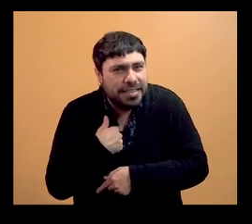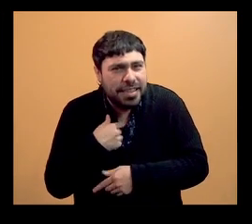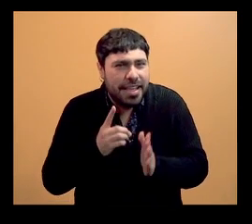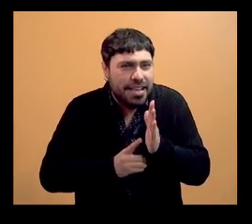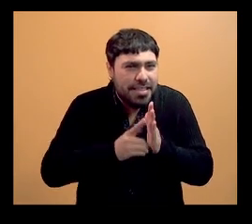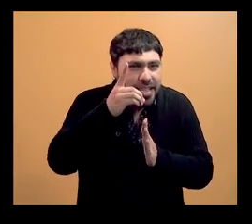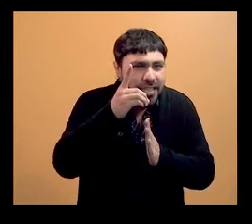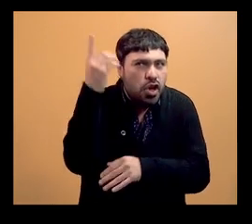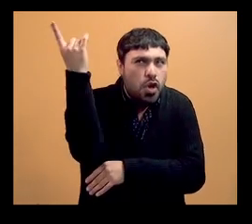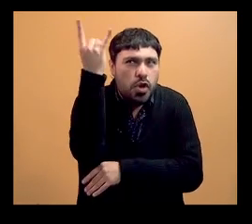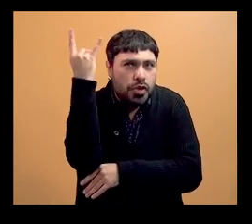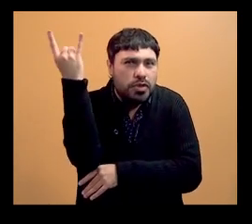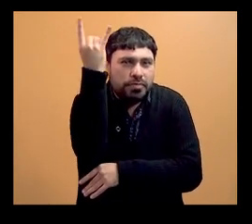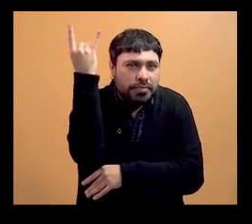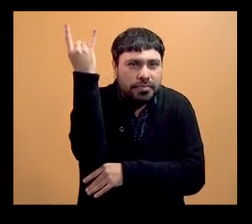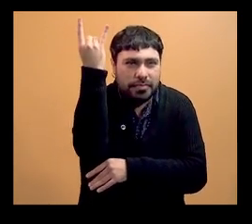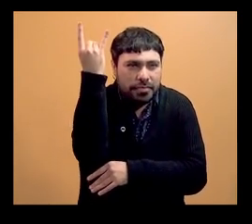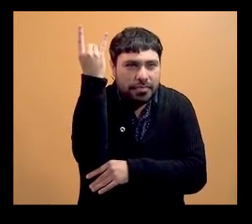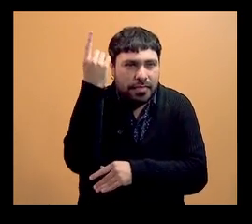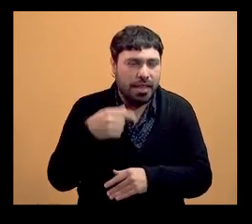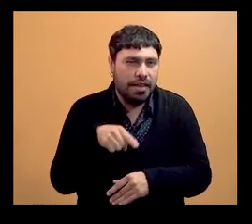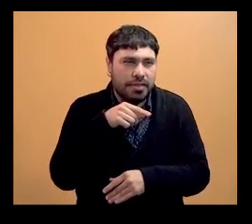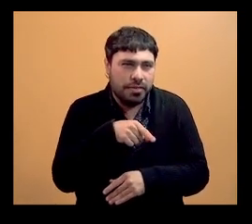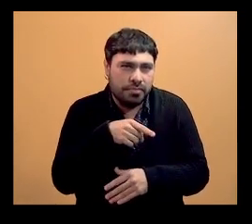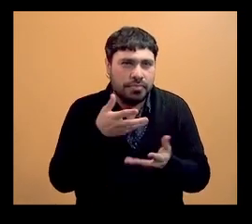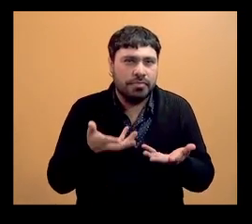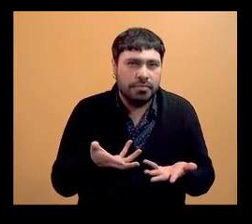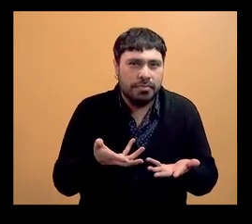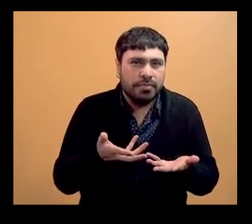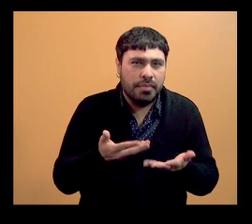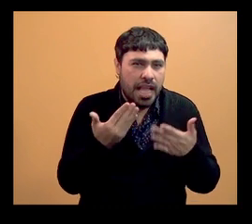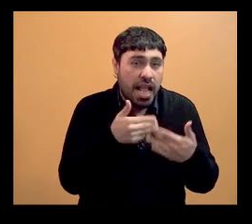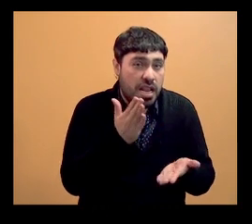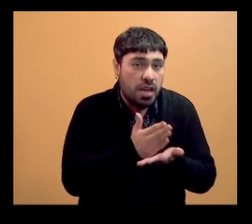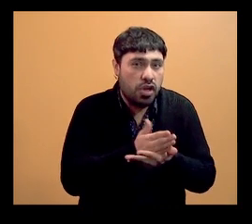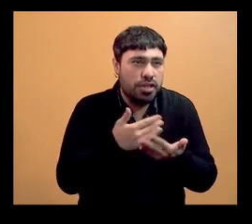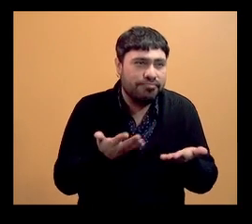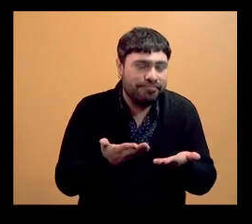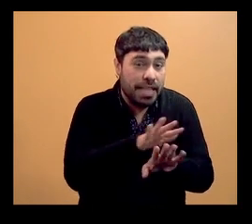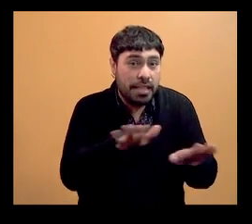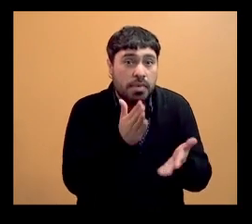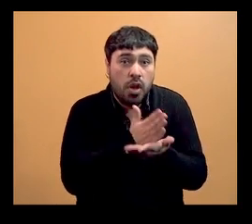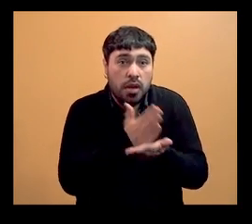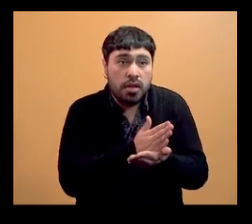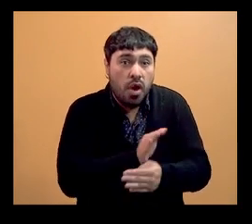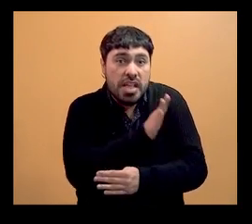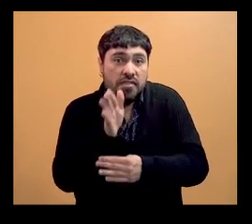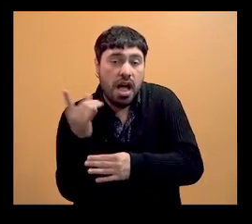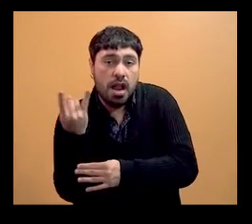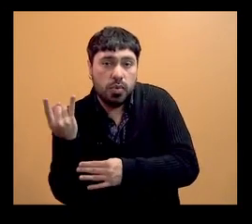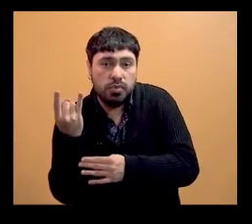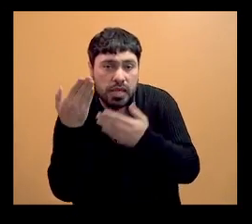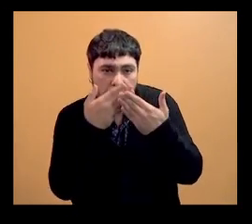tecnologías espaciales, basta que se meta en este tema, basta que estudie una ingeniería, alguna área ligada a la ciencia, se especialice lo suficiente, y la